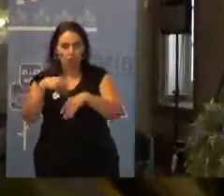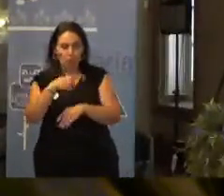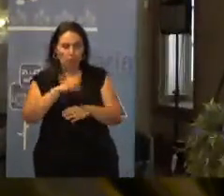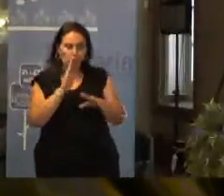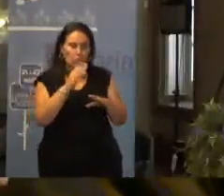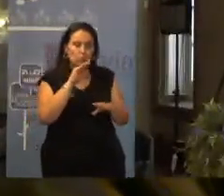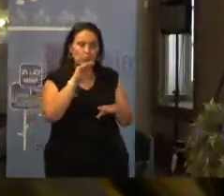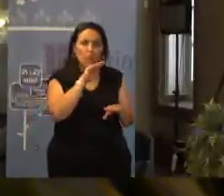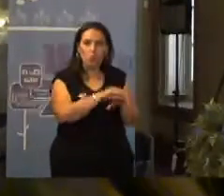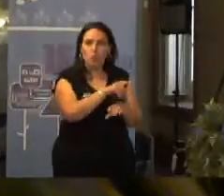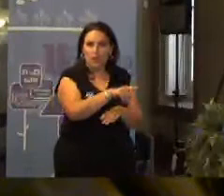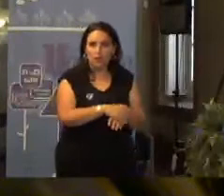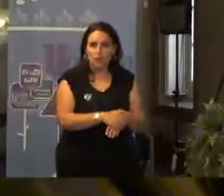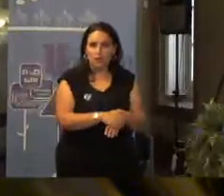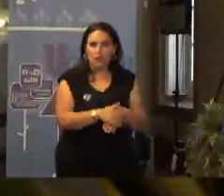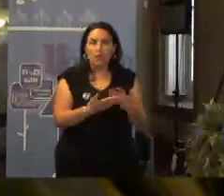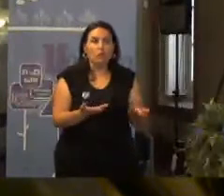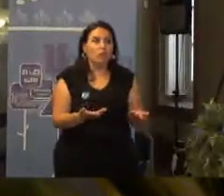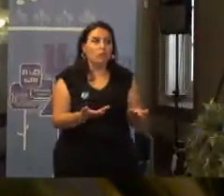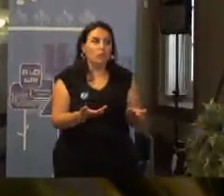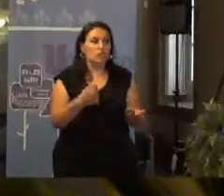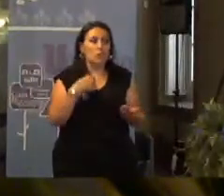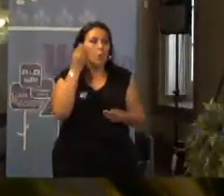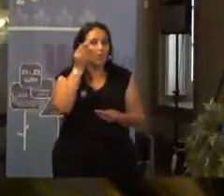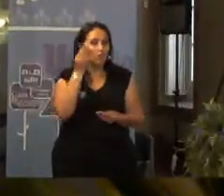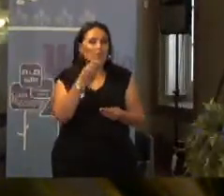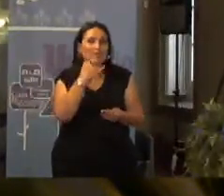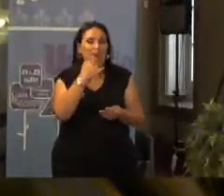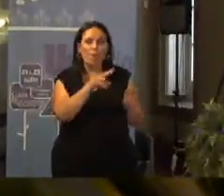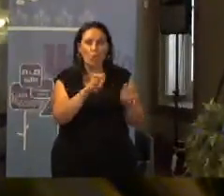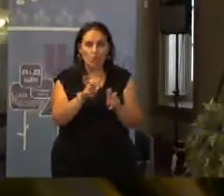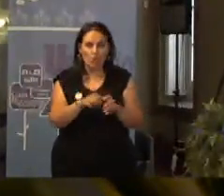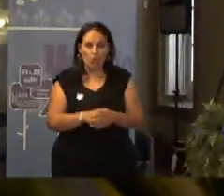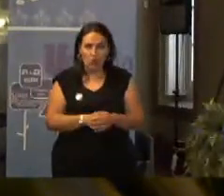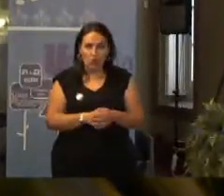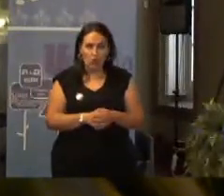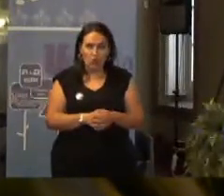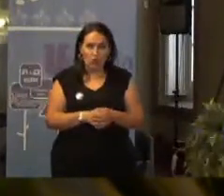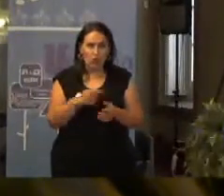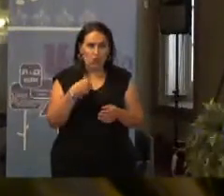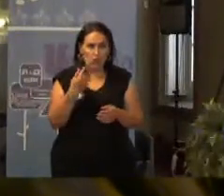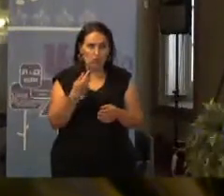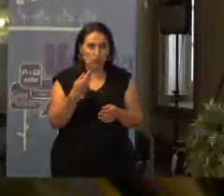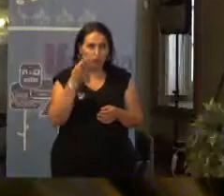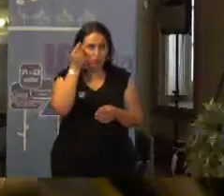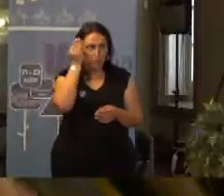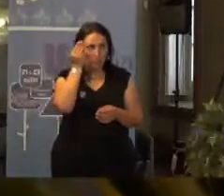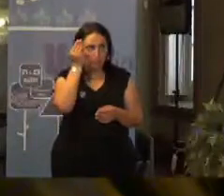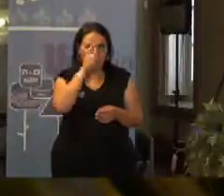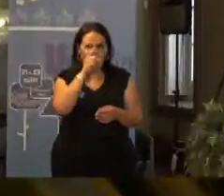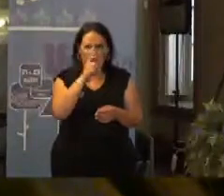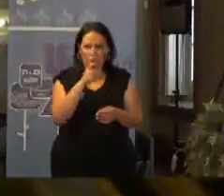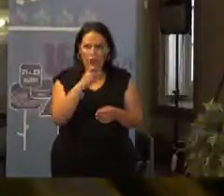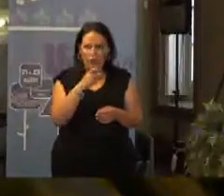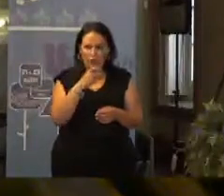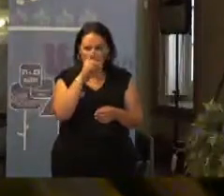Entón, pois eu, sinceramente, creo que eso sería novo, que eu lembro bastante, porque teño moi boa memoria de moitos anos,